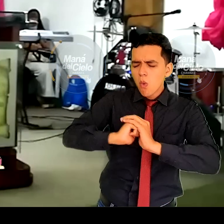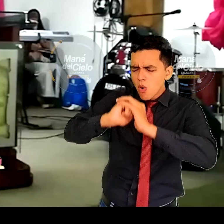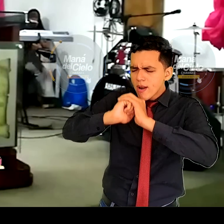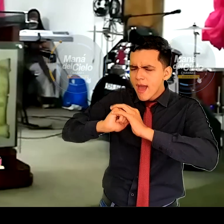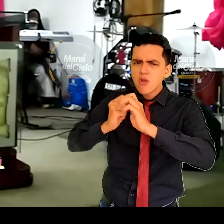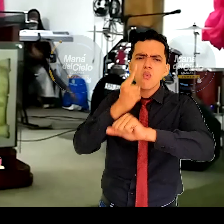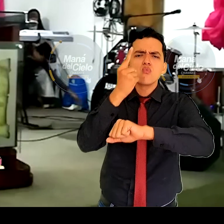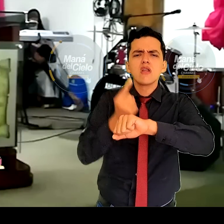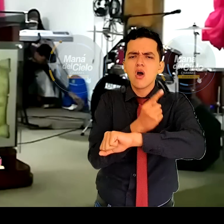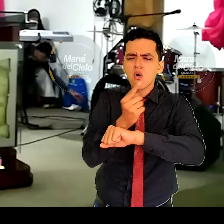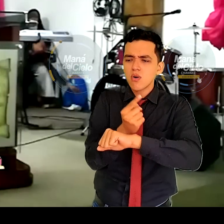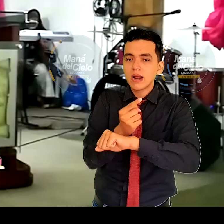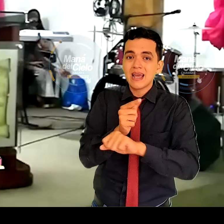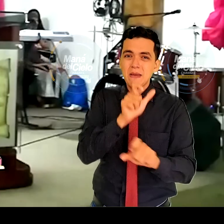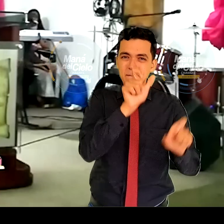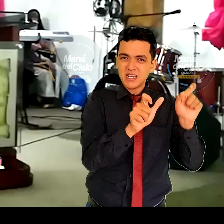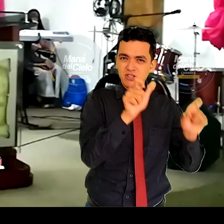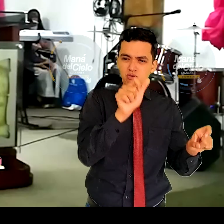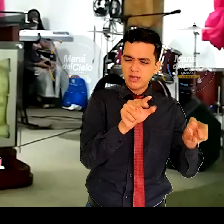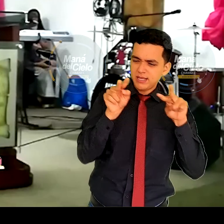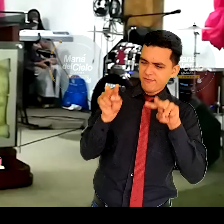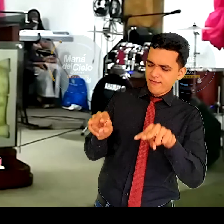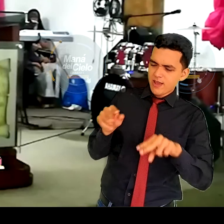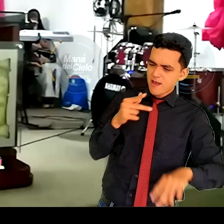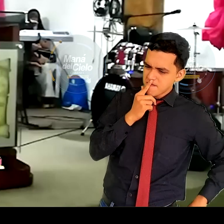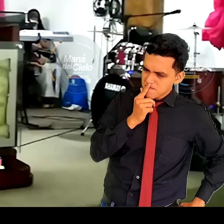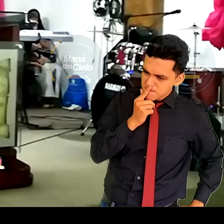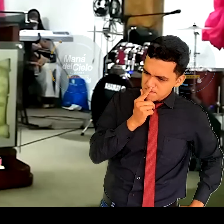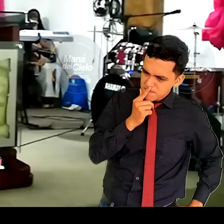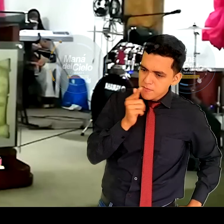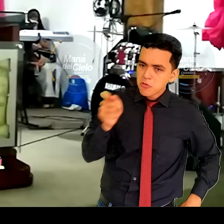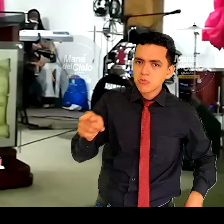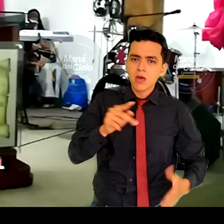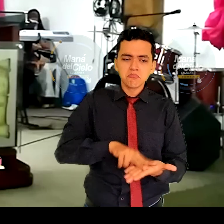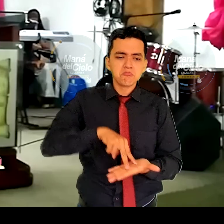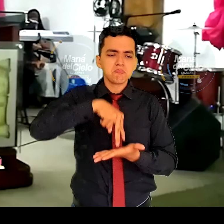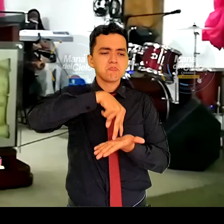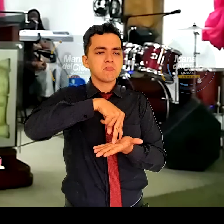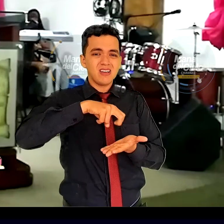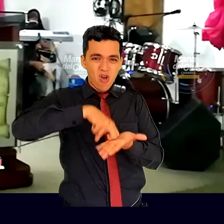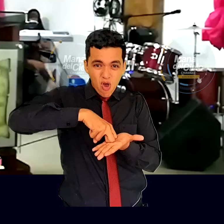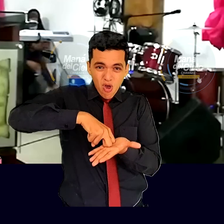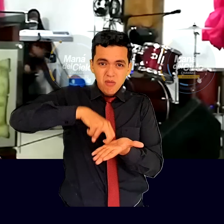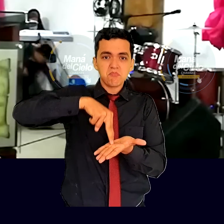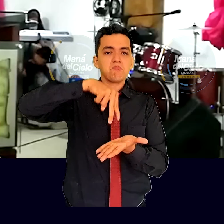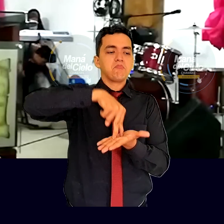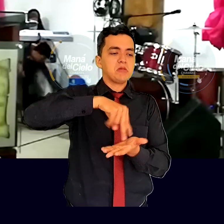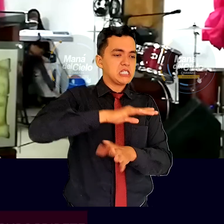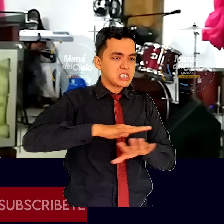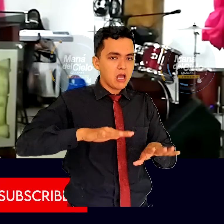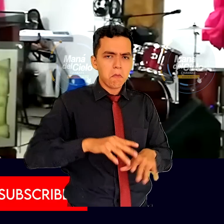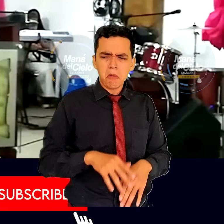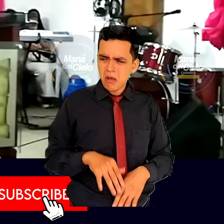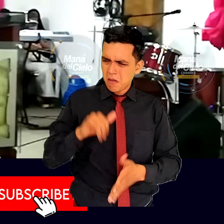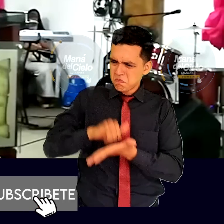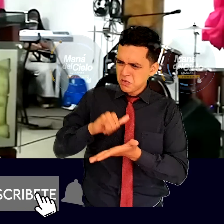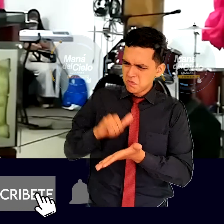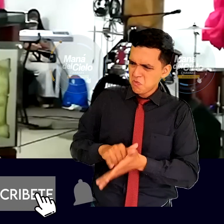oración no es arrodillarnos un momento. Perdónenme los amigos, con todo el respeto que me merecen, es que yo